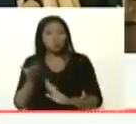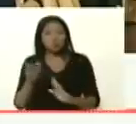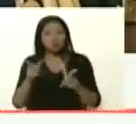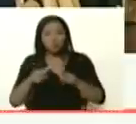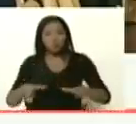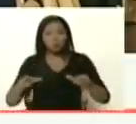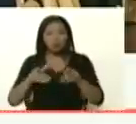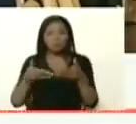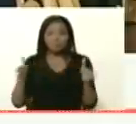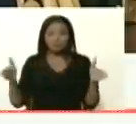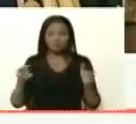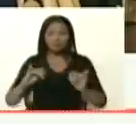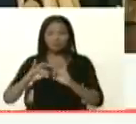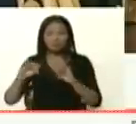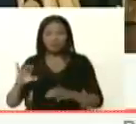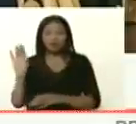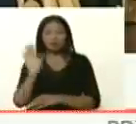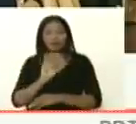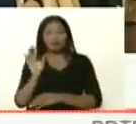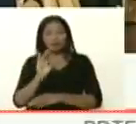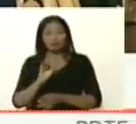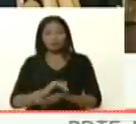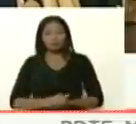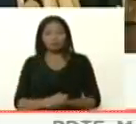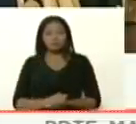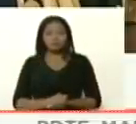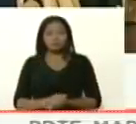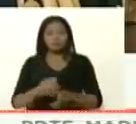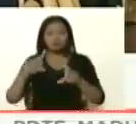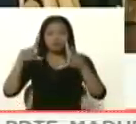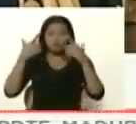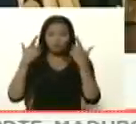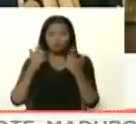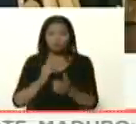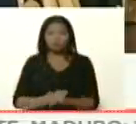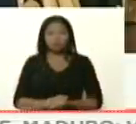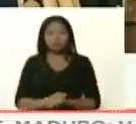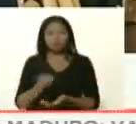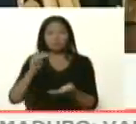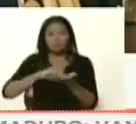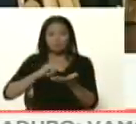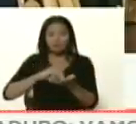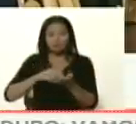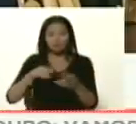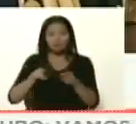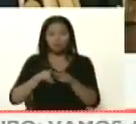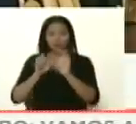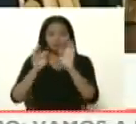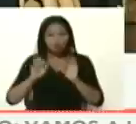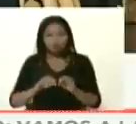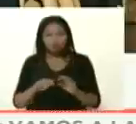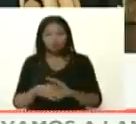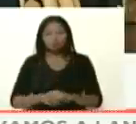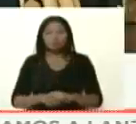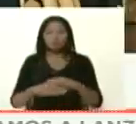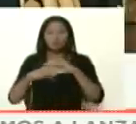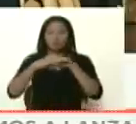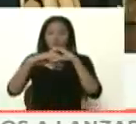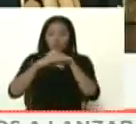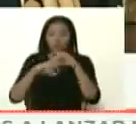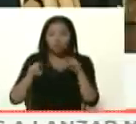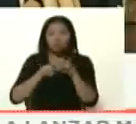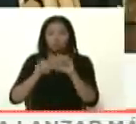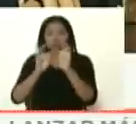espacio: Caracas, La Guaira y Miranda. Y tenemos las unidades